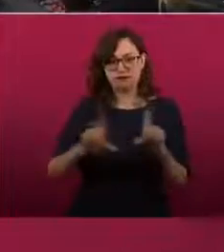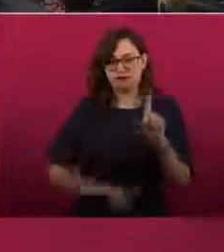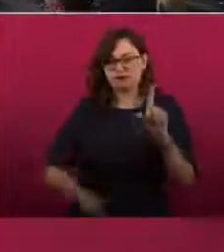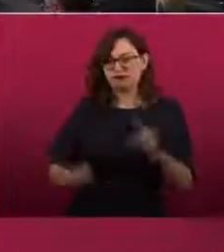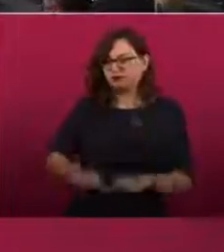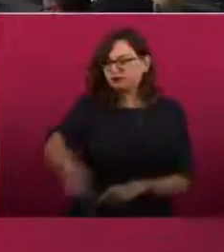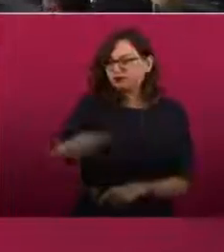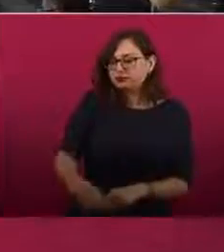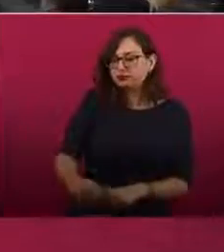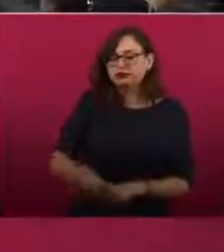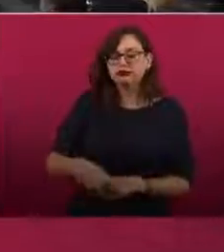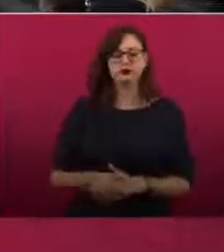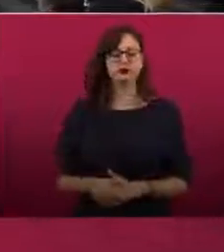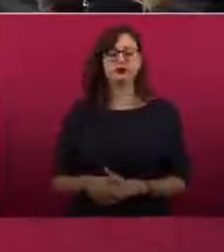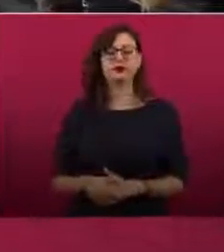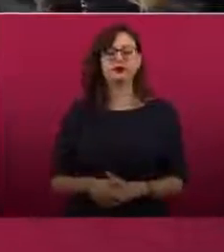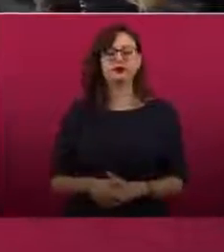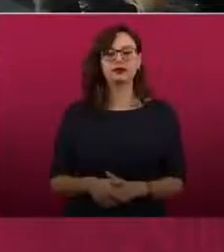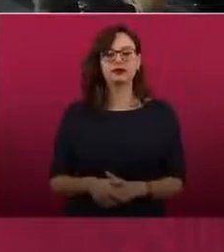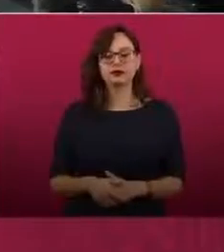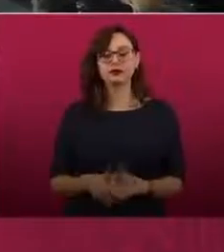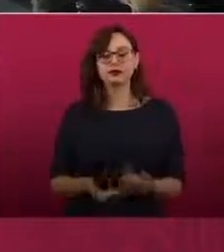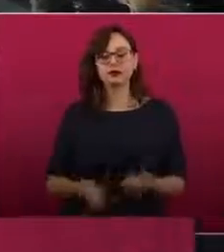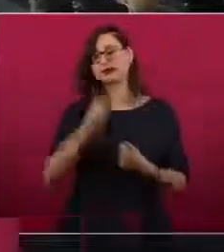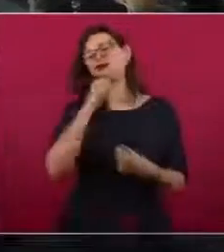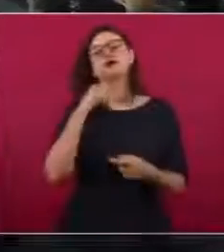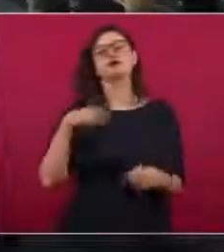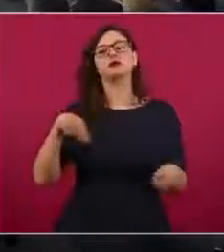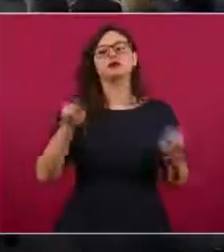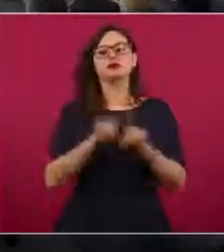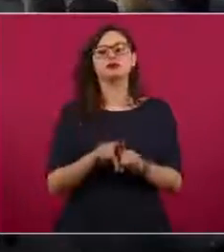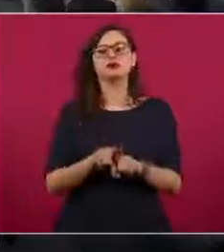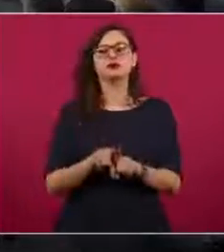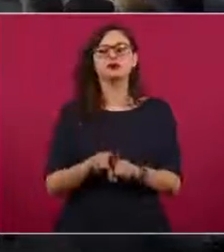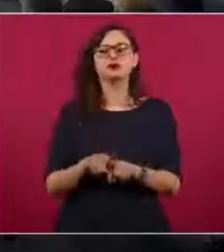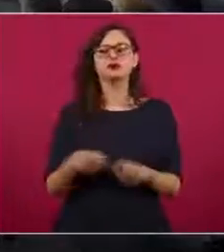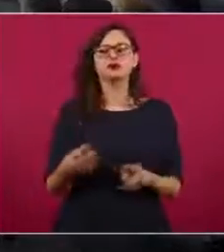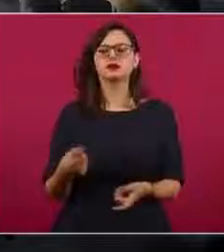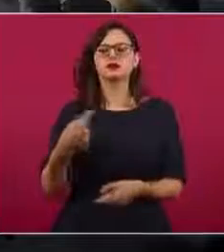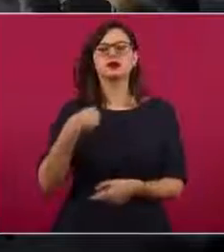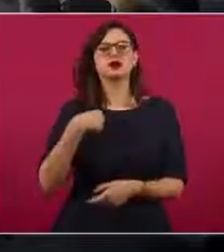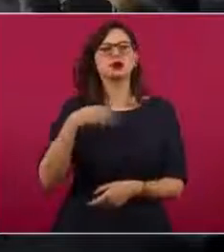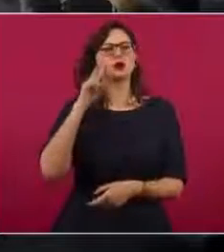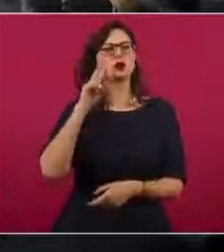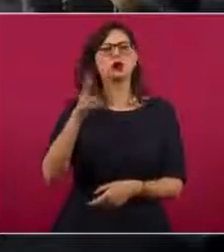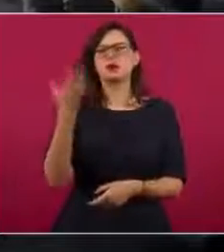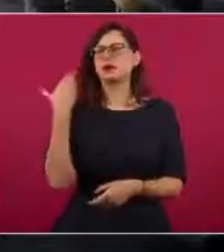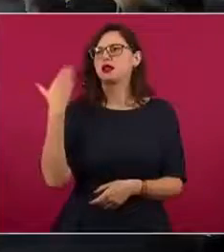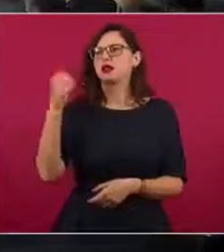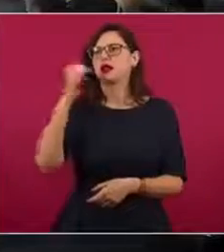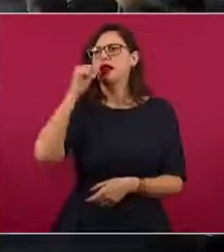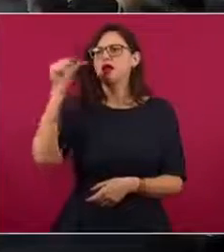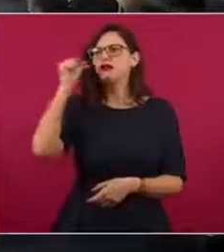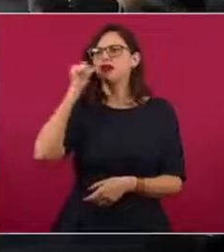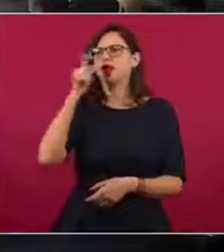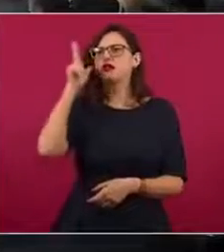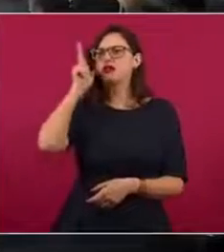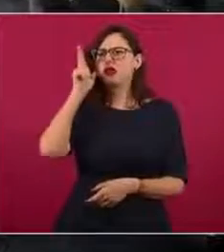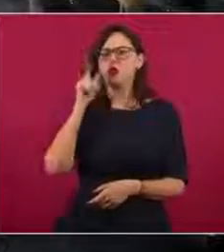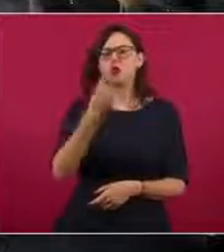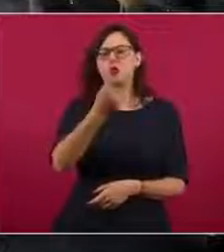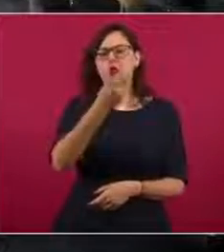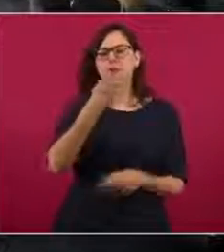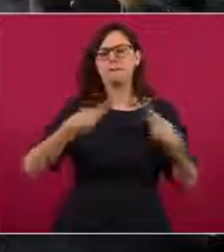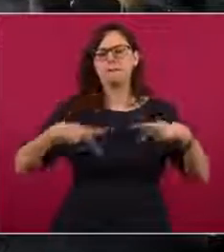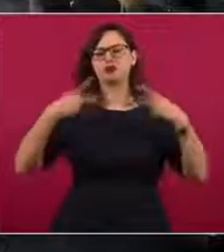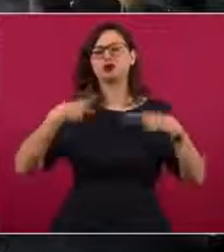vi otro anuncio de estos mensajes en contra. Dice alguien muy